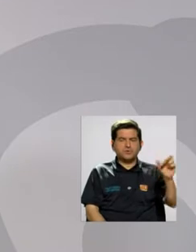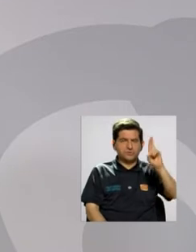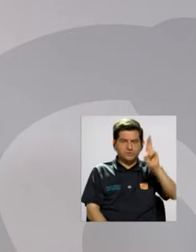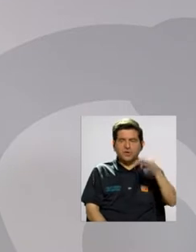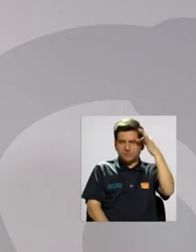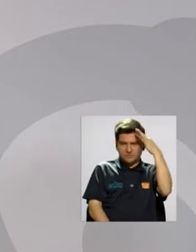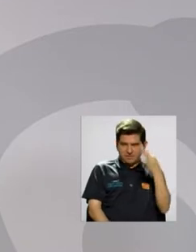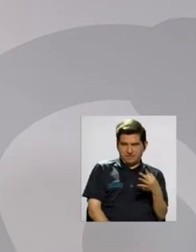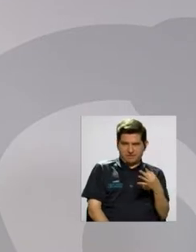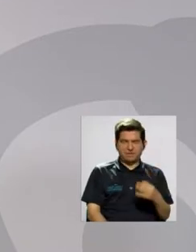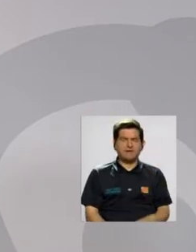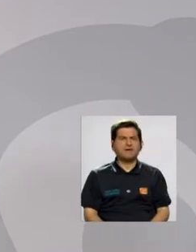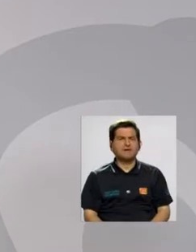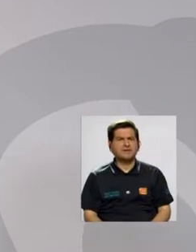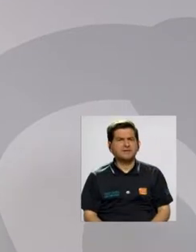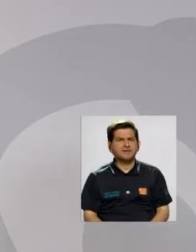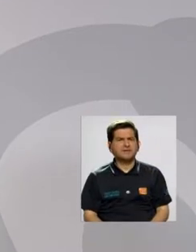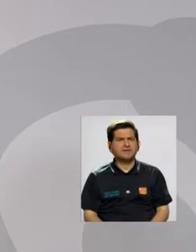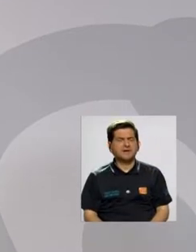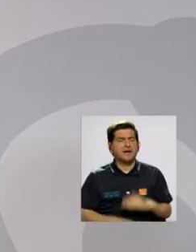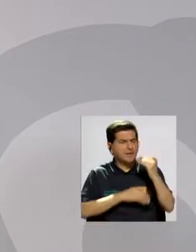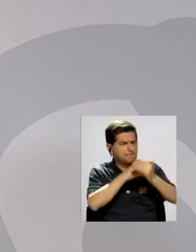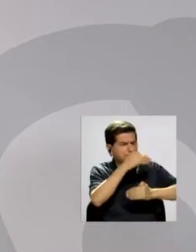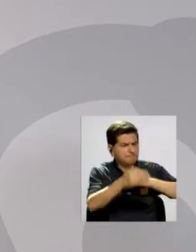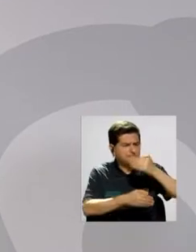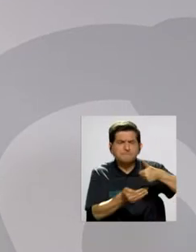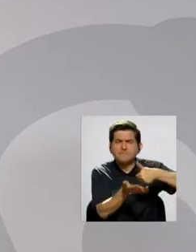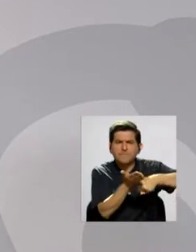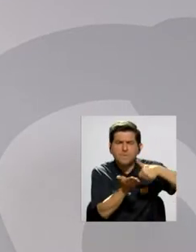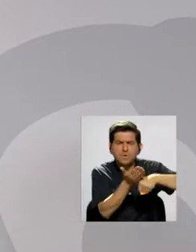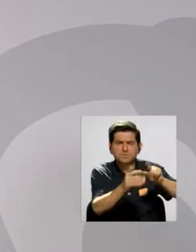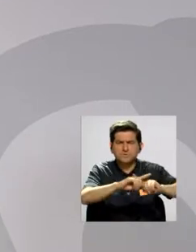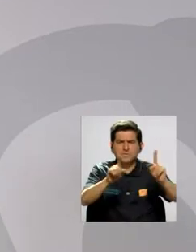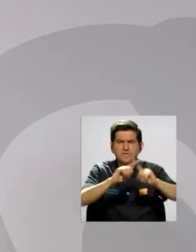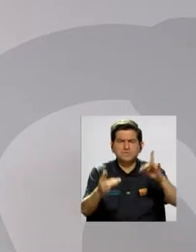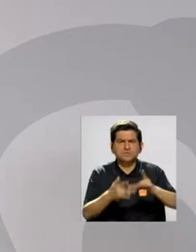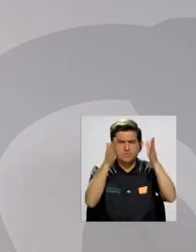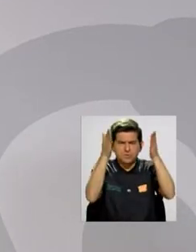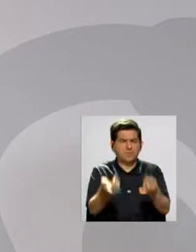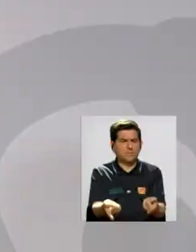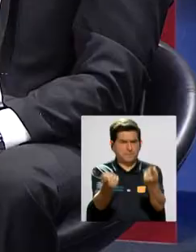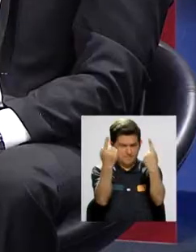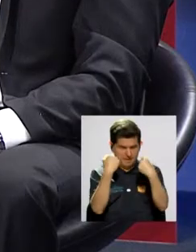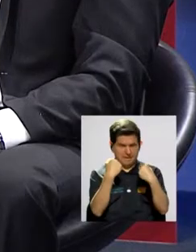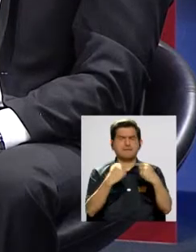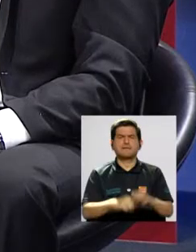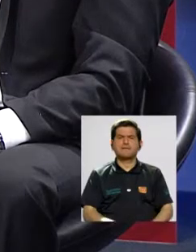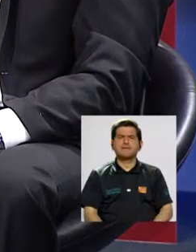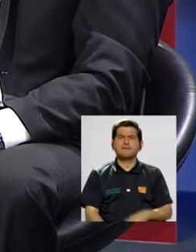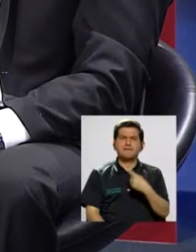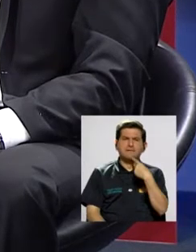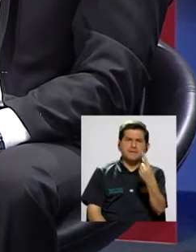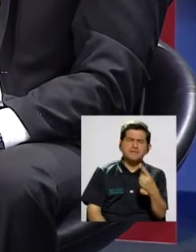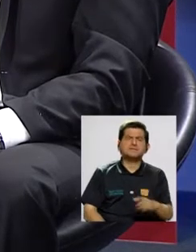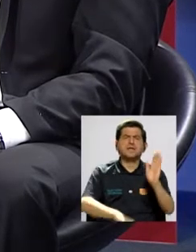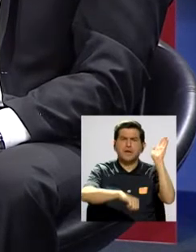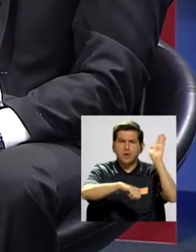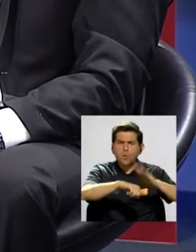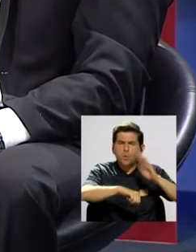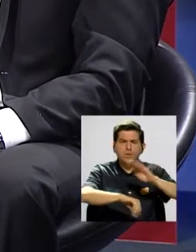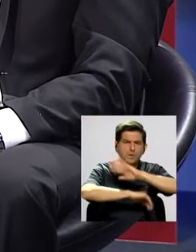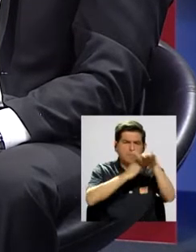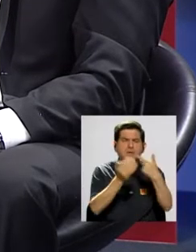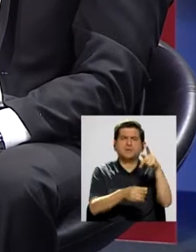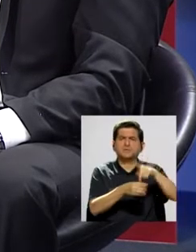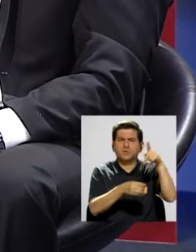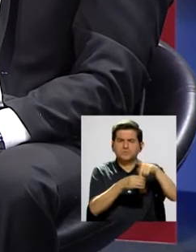Rica. Lo digo porque en este proceso electoral hemos traído a diferentes especialistas y nos decía que la gran culpa la tienen todos los que han